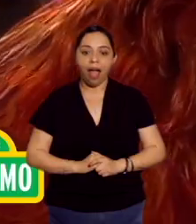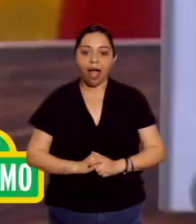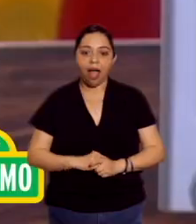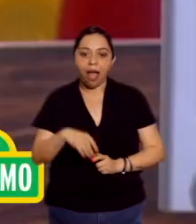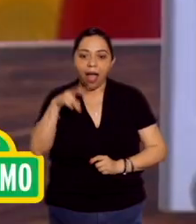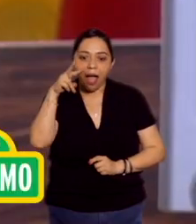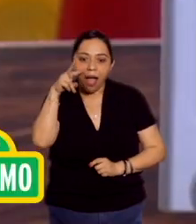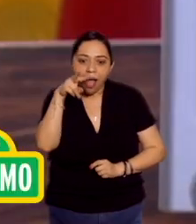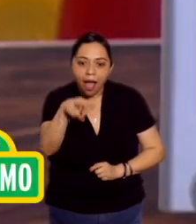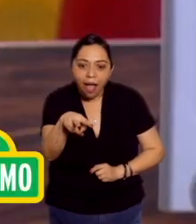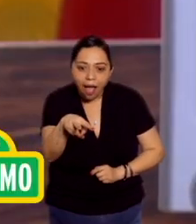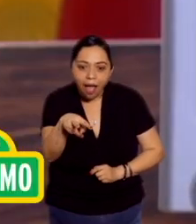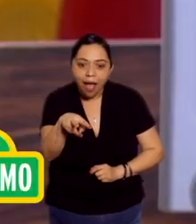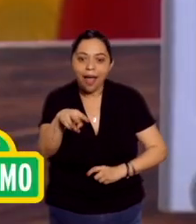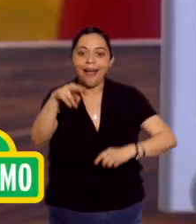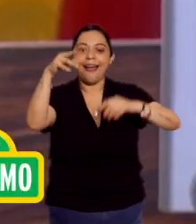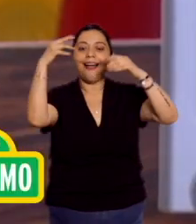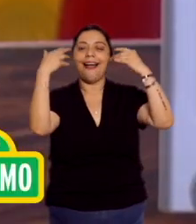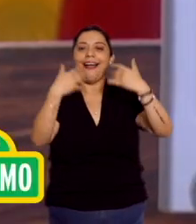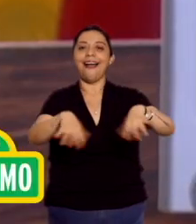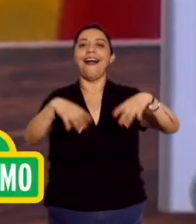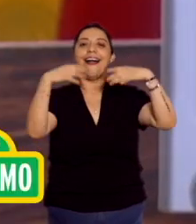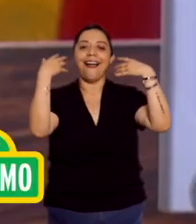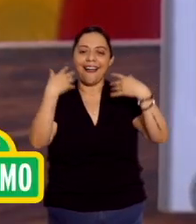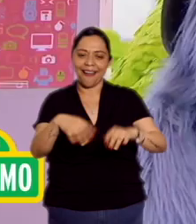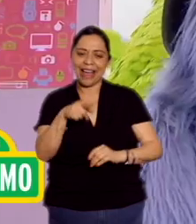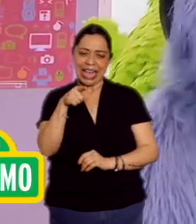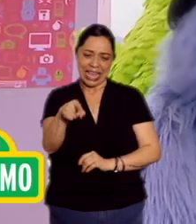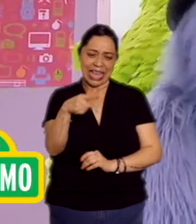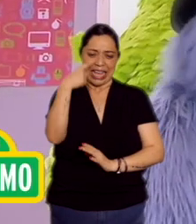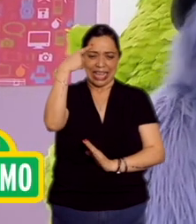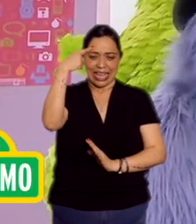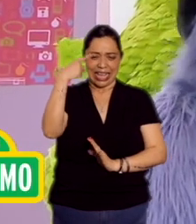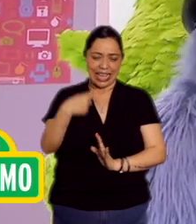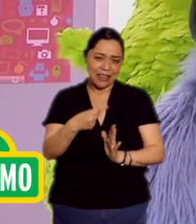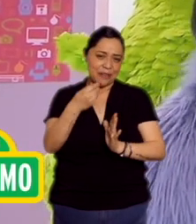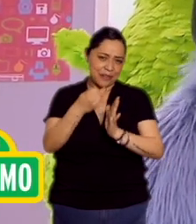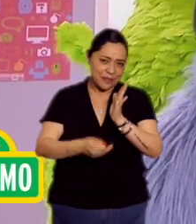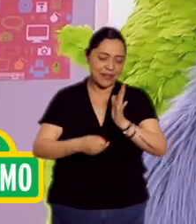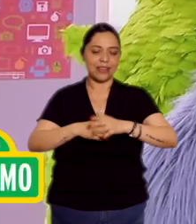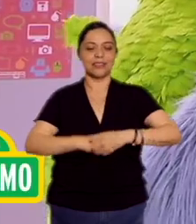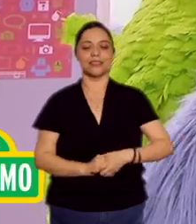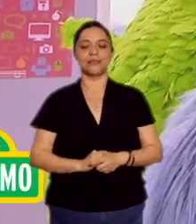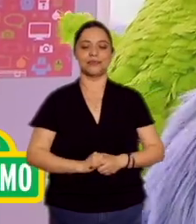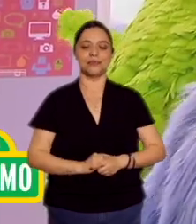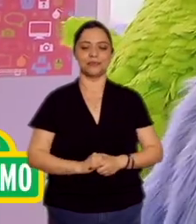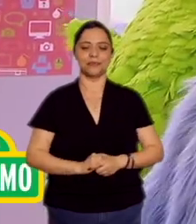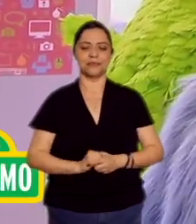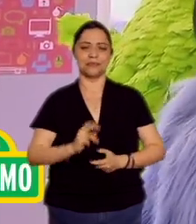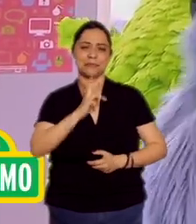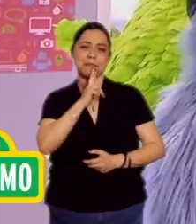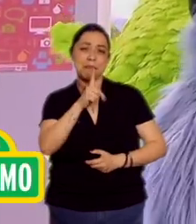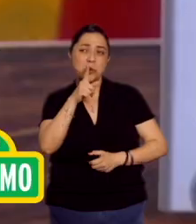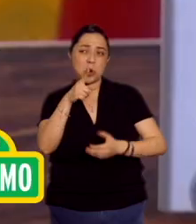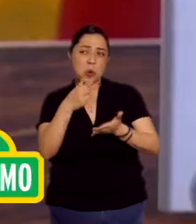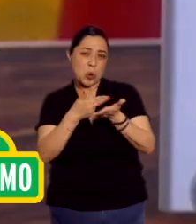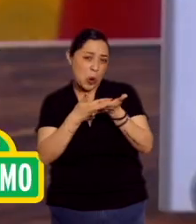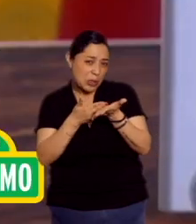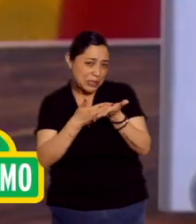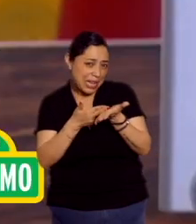¡Oh! ¡Ay, me encanta! Pero creo que les hace falta. Tal vez un poco de